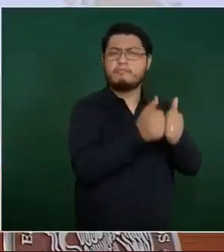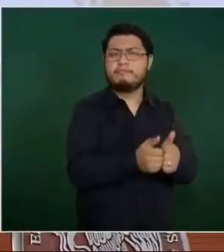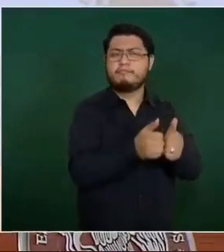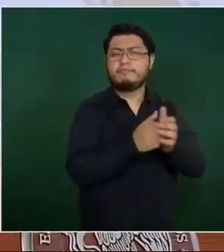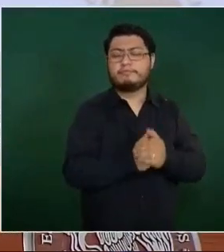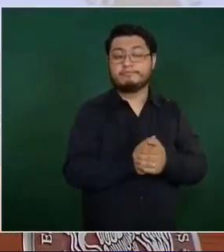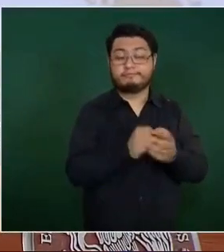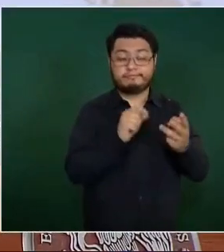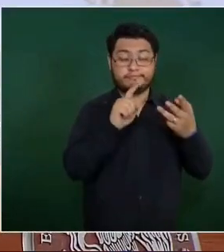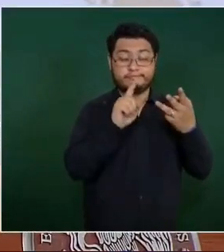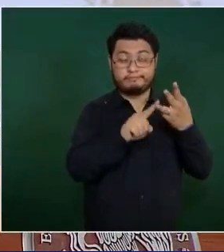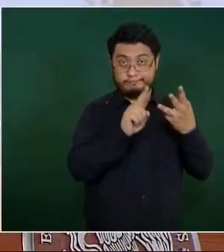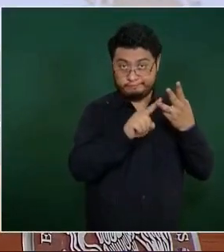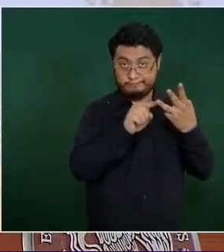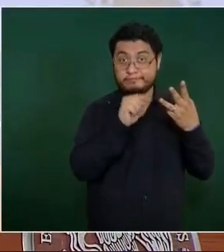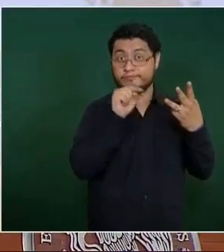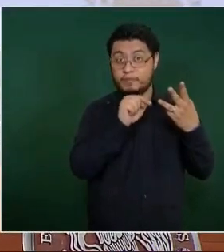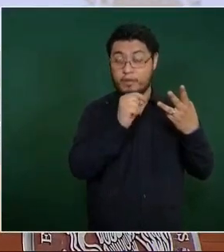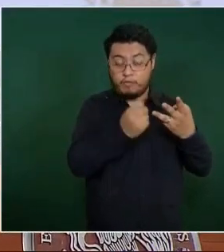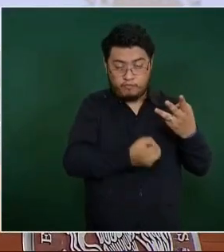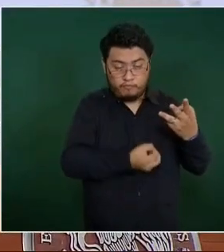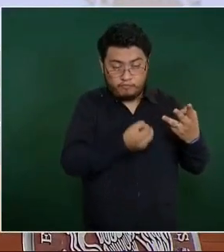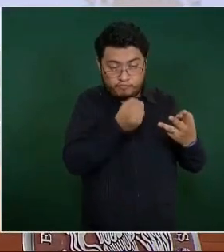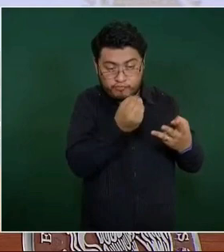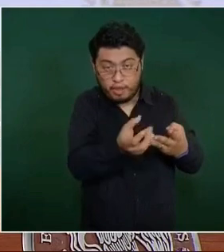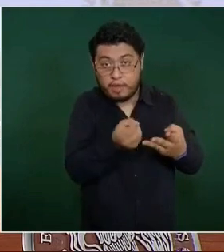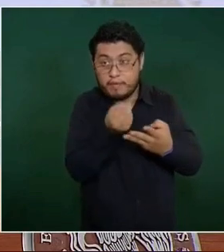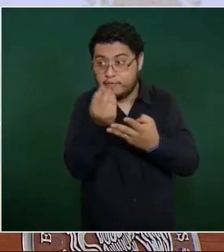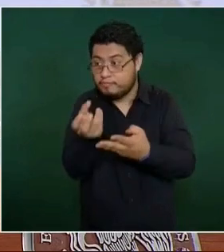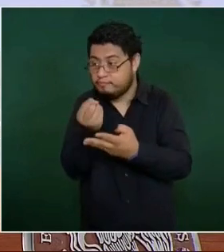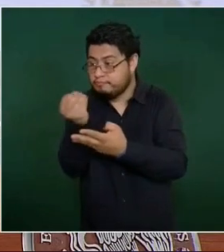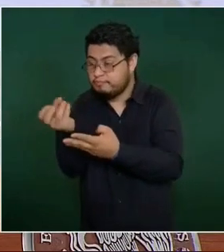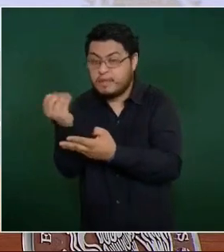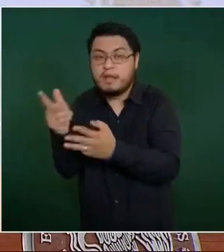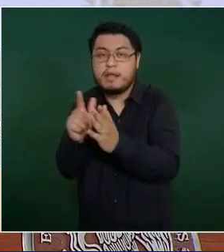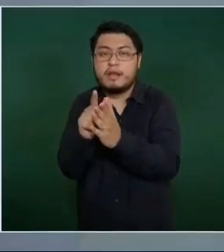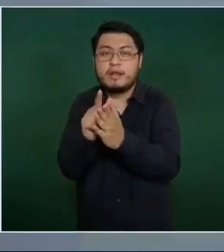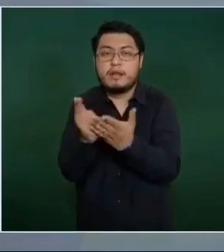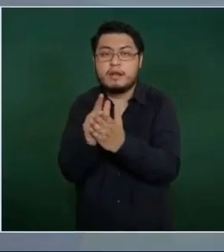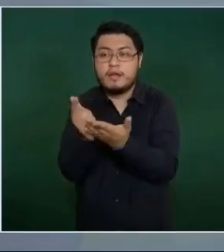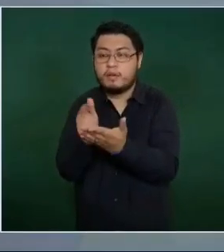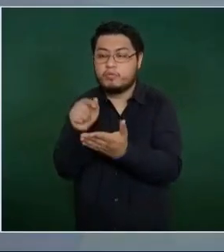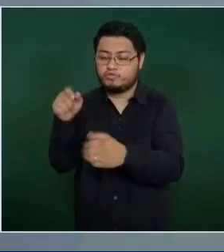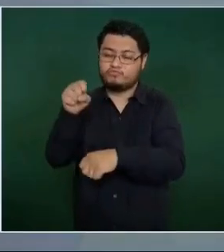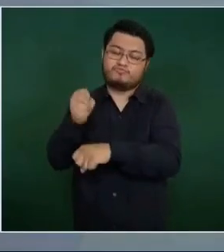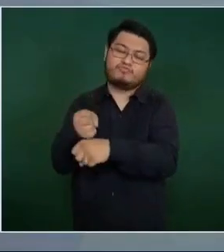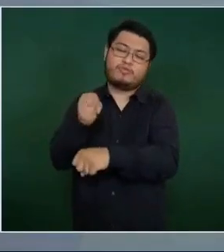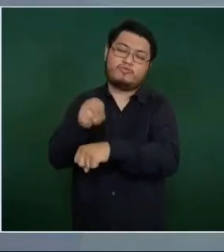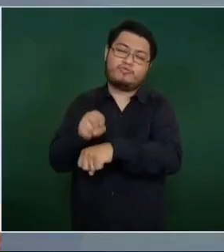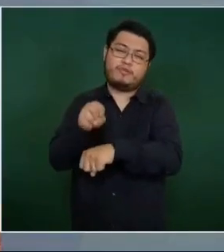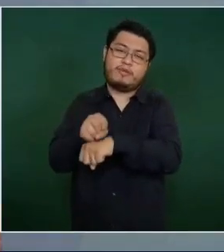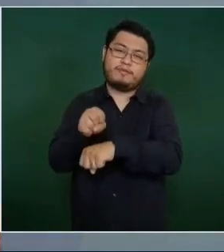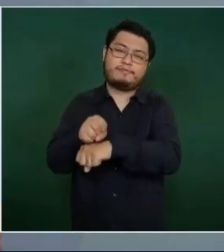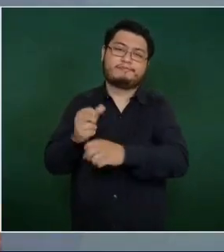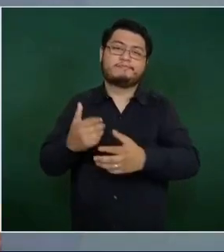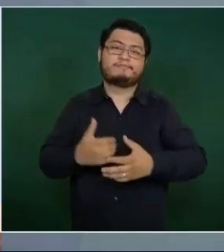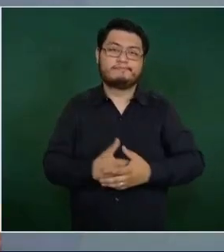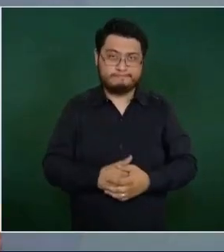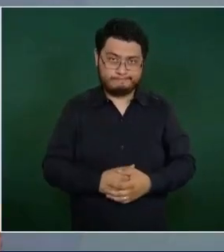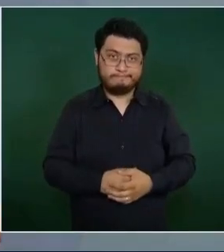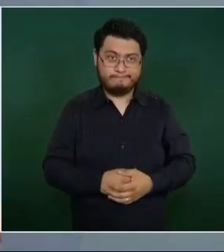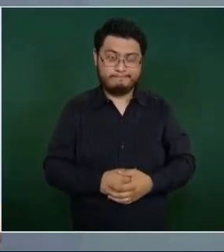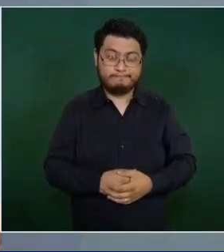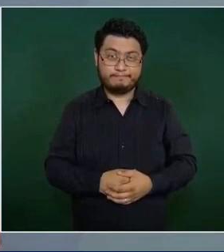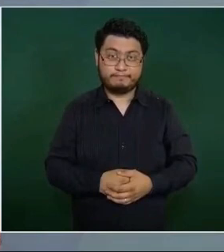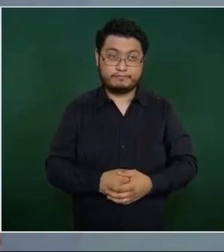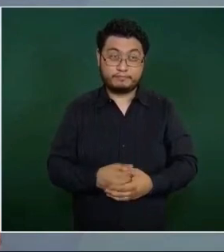manera gratuita los libros de secundaria, porque en ese entonces